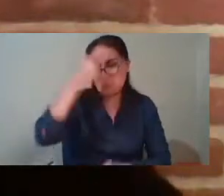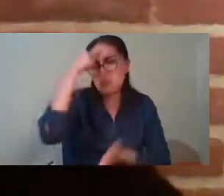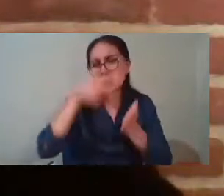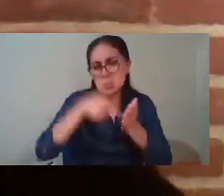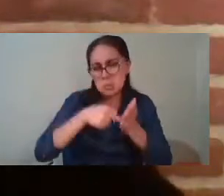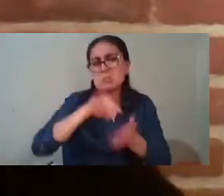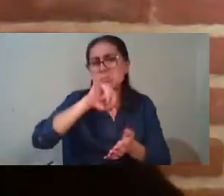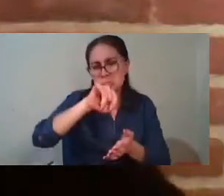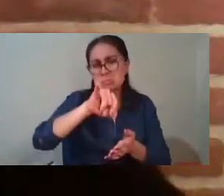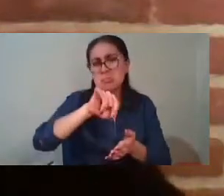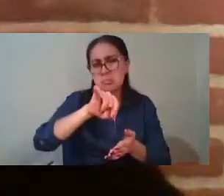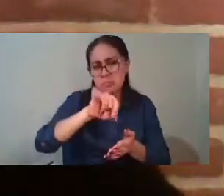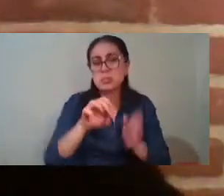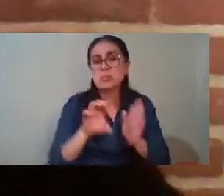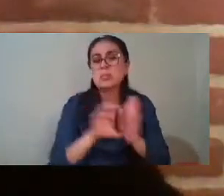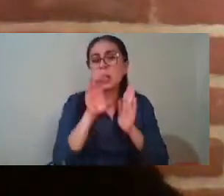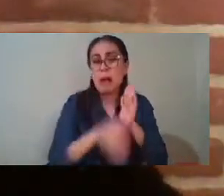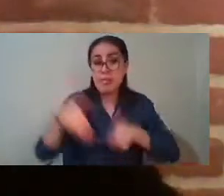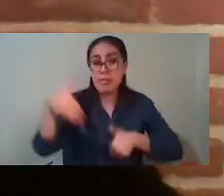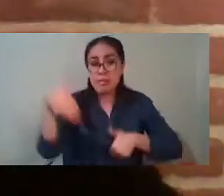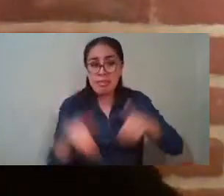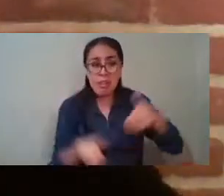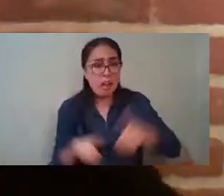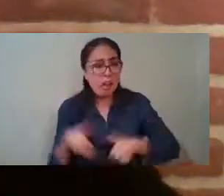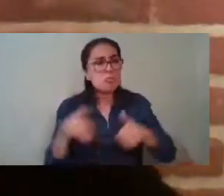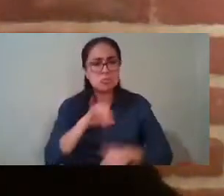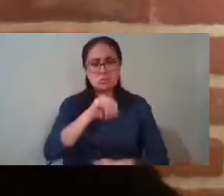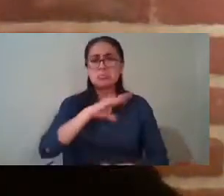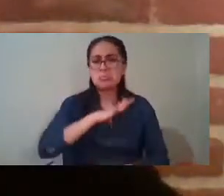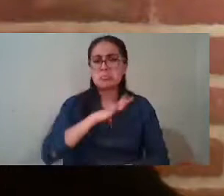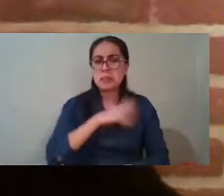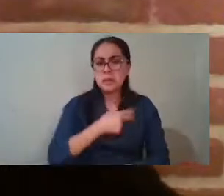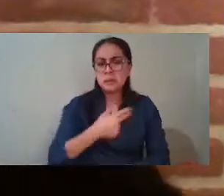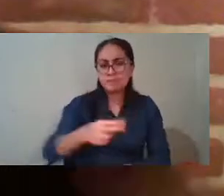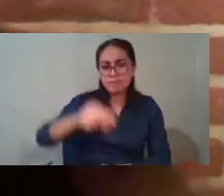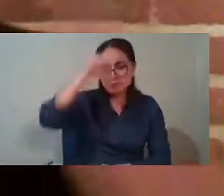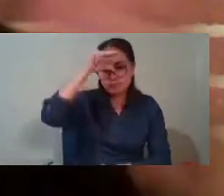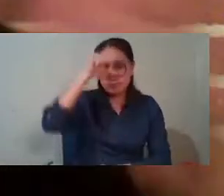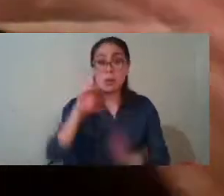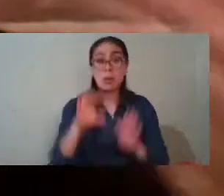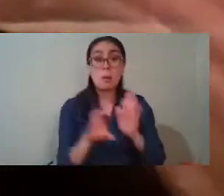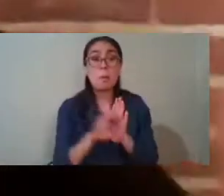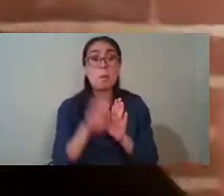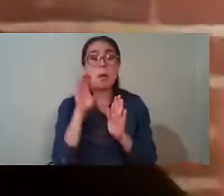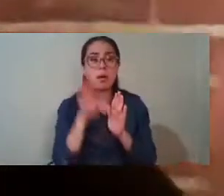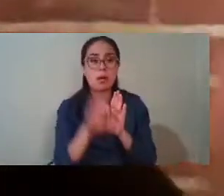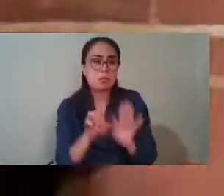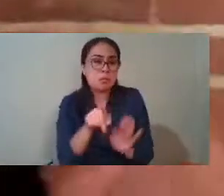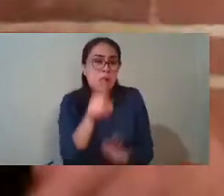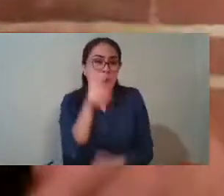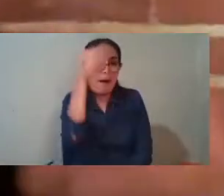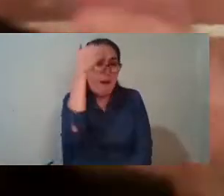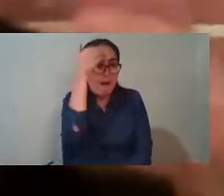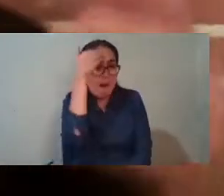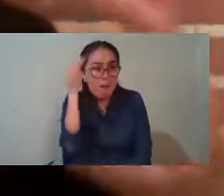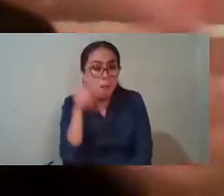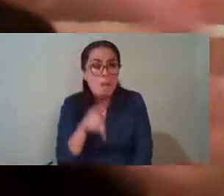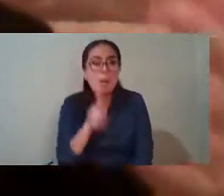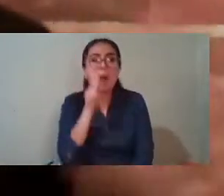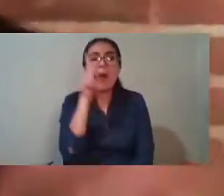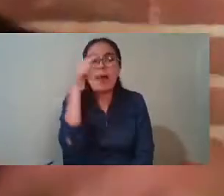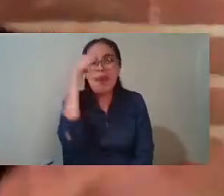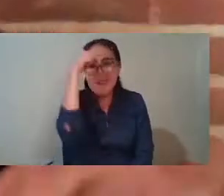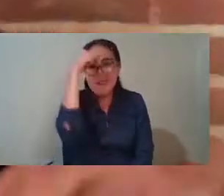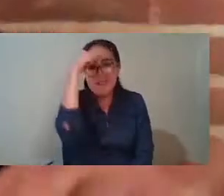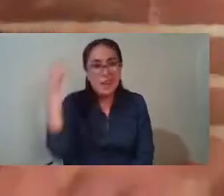Yo creo que el teatro tiene inteligencias propias. Miren, si ustedes buscan, a lo mejor ustedes ya lo conocen, pero si no, es muy fácil